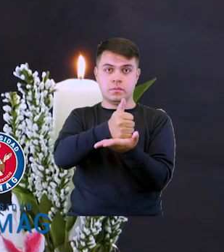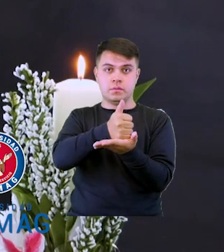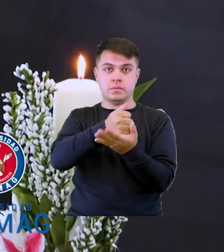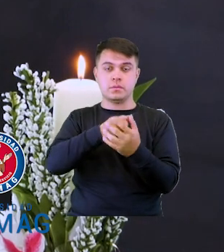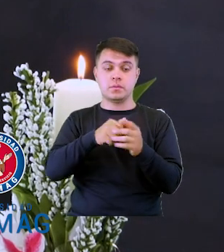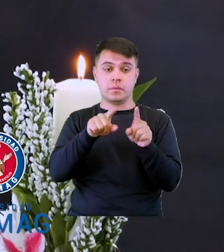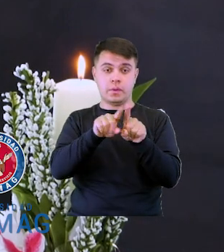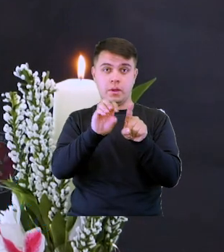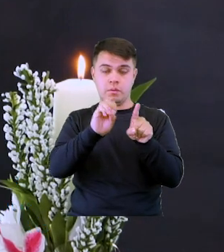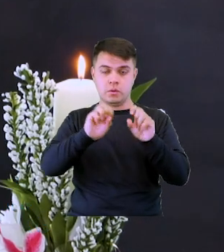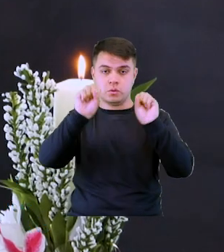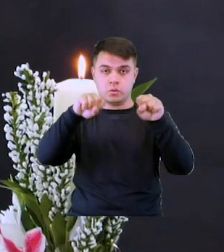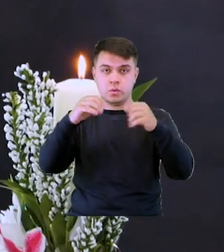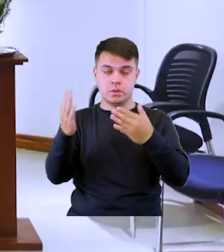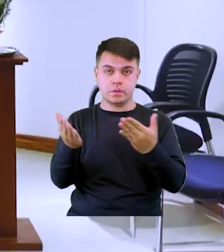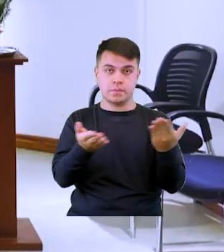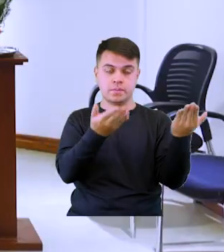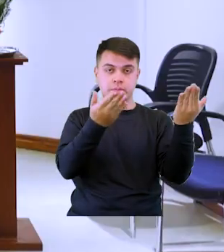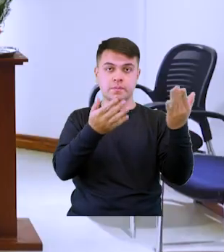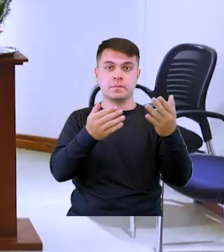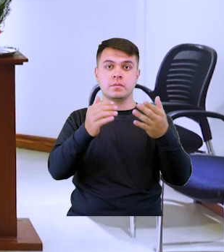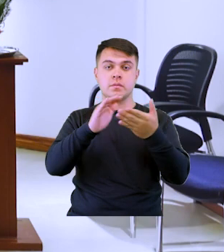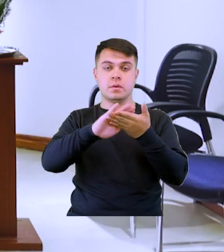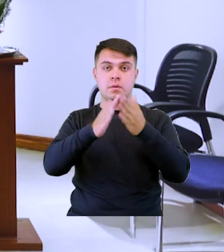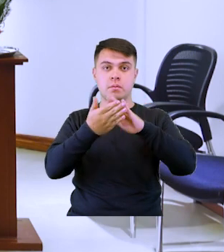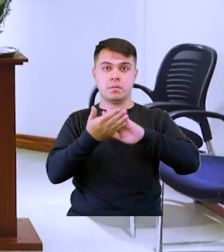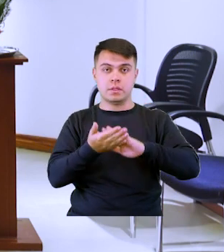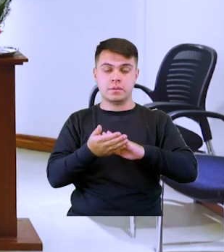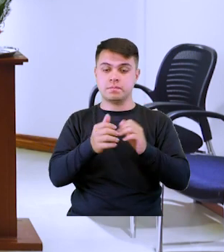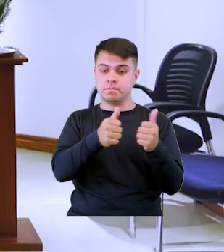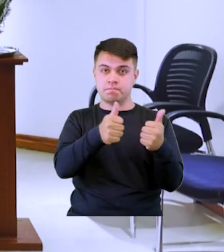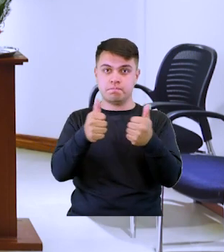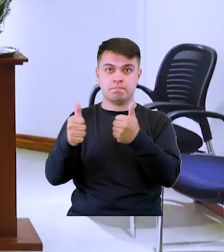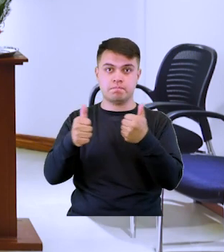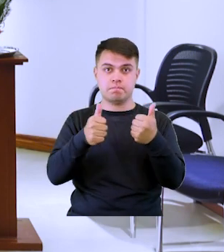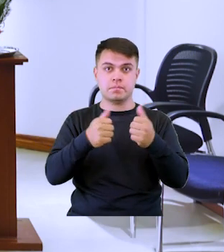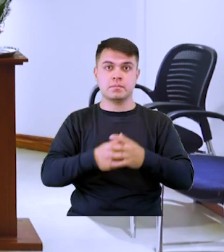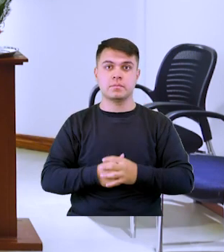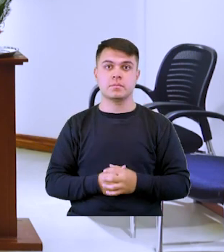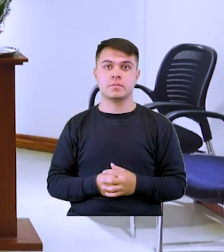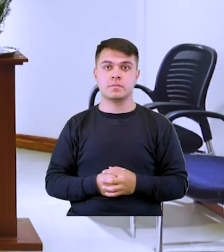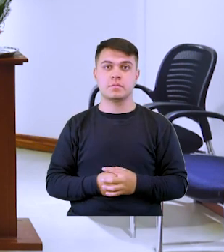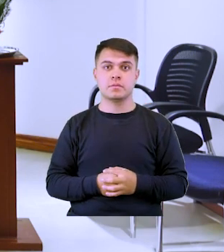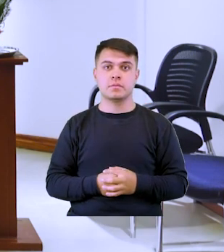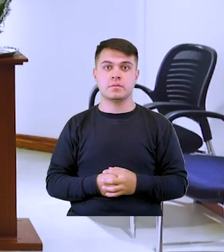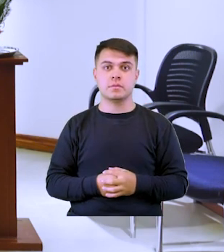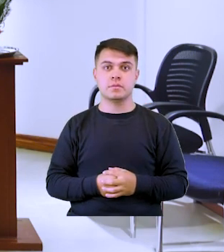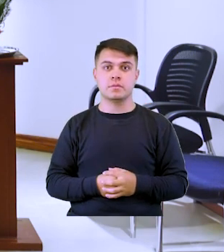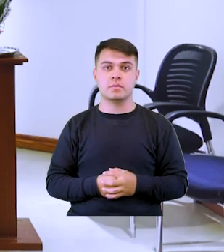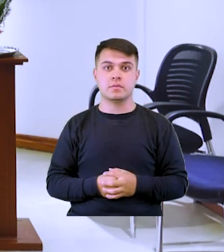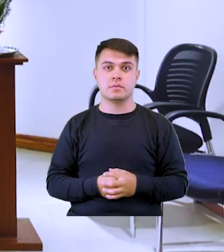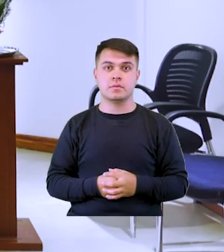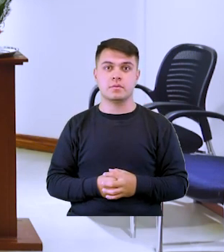Amén. Hermanos, pueden ir en paz. Demos gracias a Dios. Que estén bien.